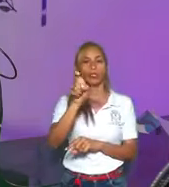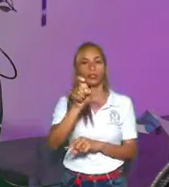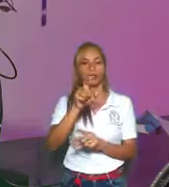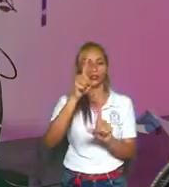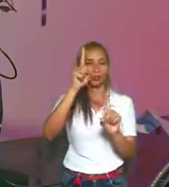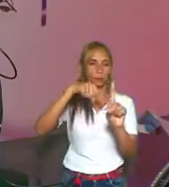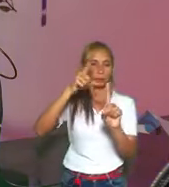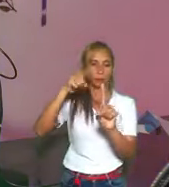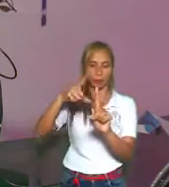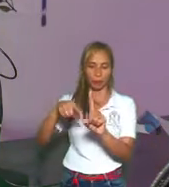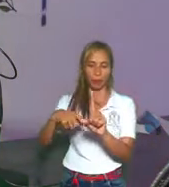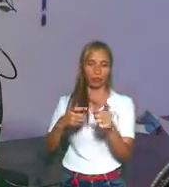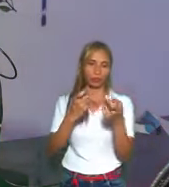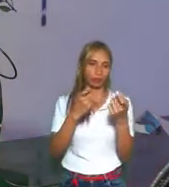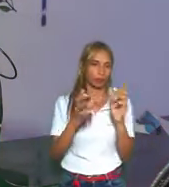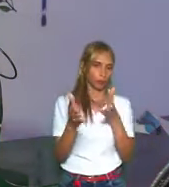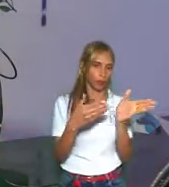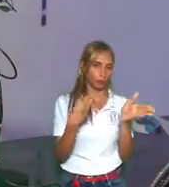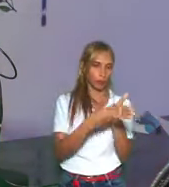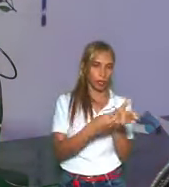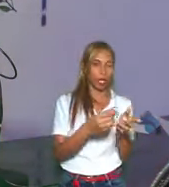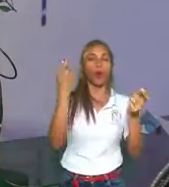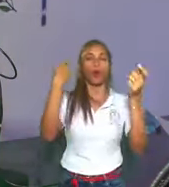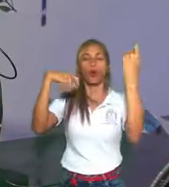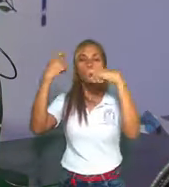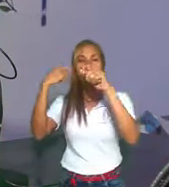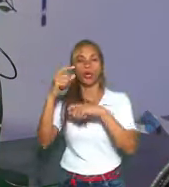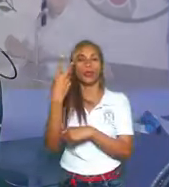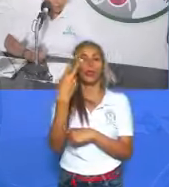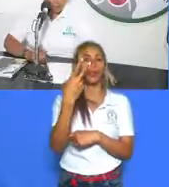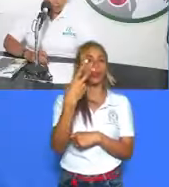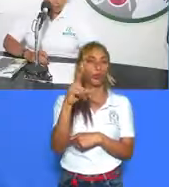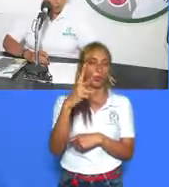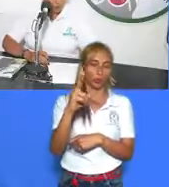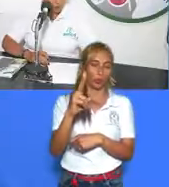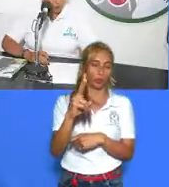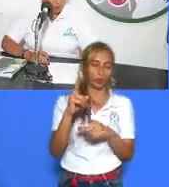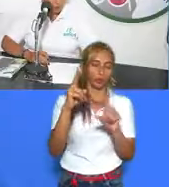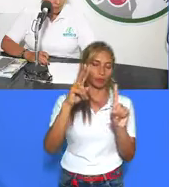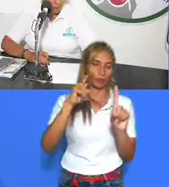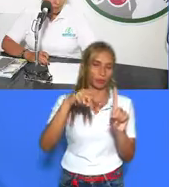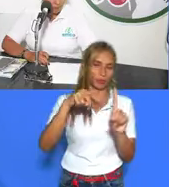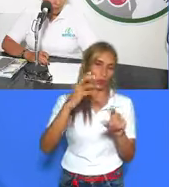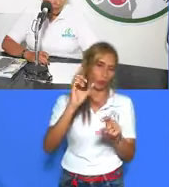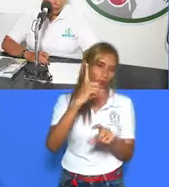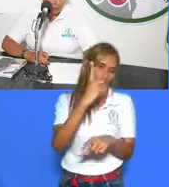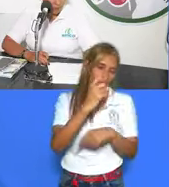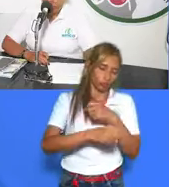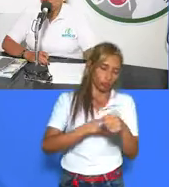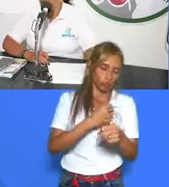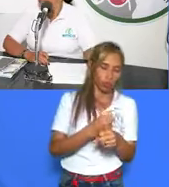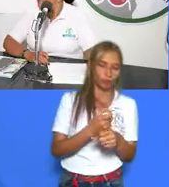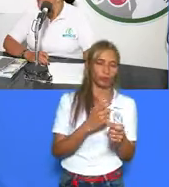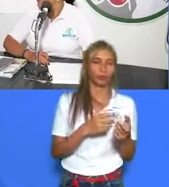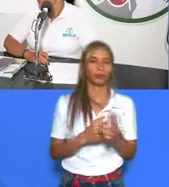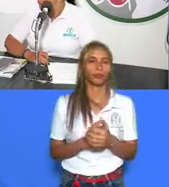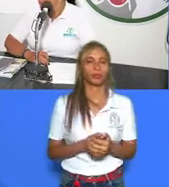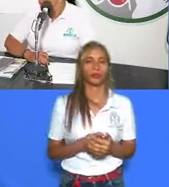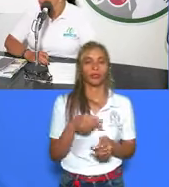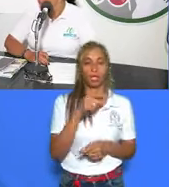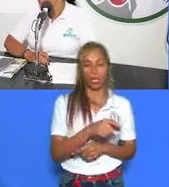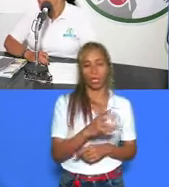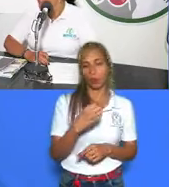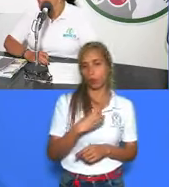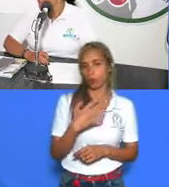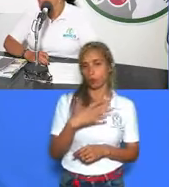comercial ya son 12 meses de financiación. O sea que en sí lo que tenemos aquí es un espacio de oportunidades desde